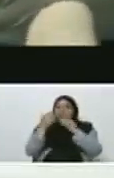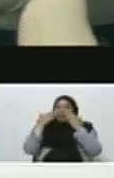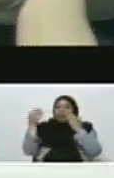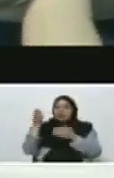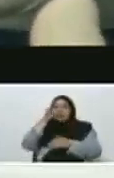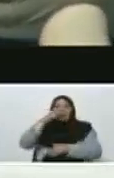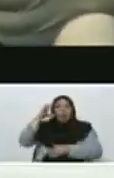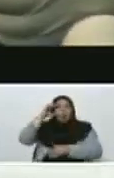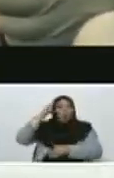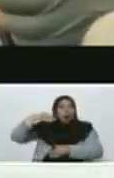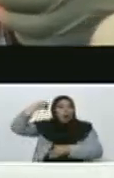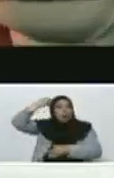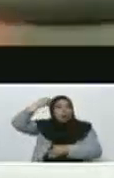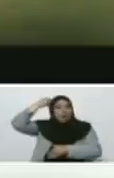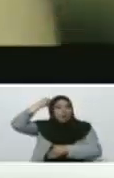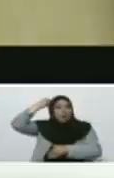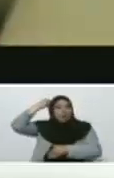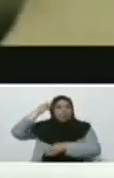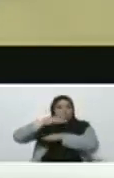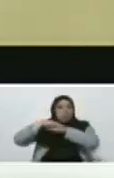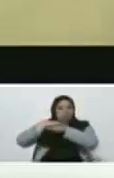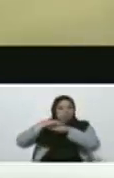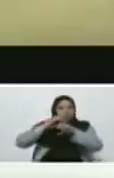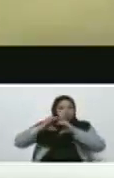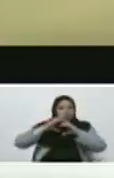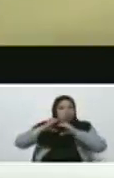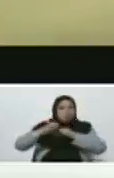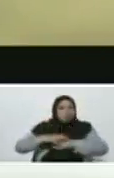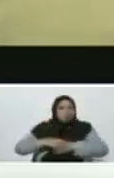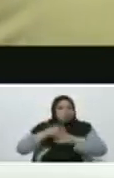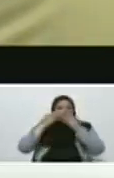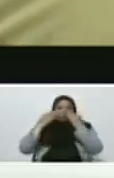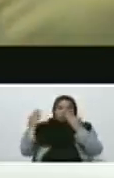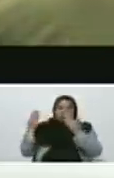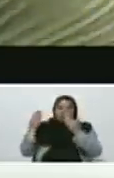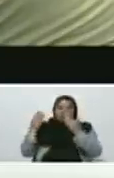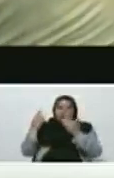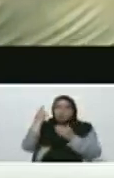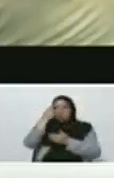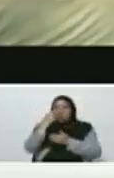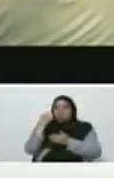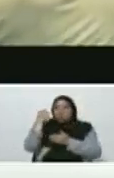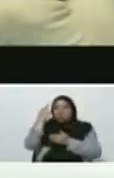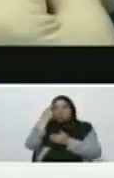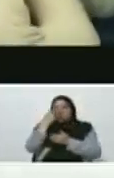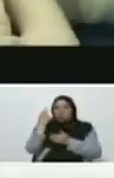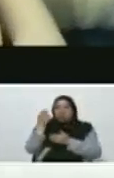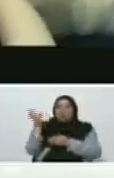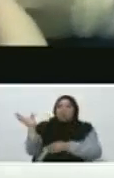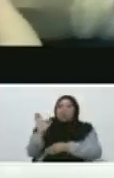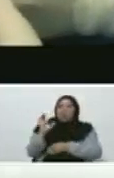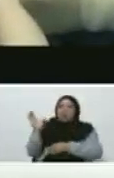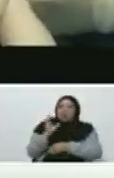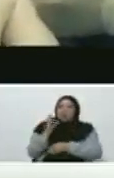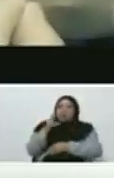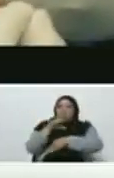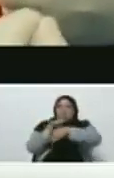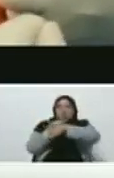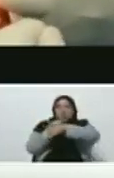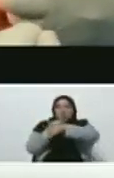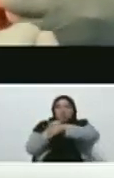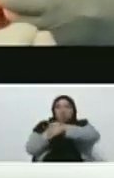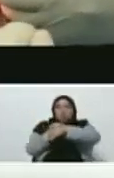córnea. Es esta córnea, y entonces con el oftalmólogo, que lo hicimos en la unidad oftalmológica de Caracas, con el doctor Félix